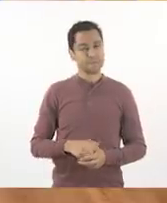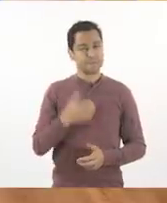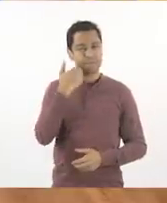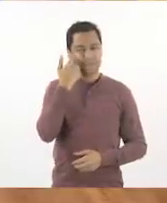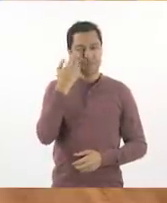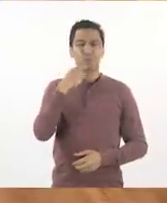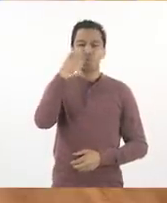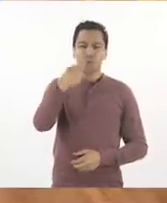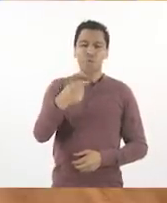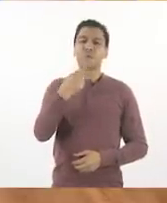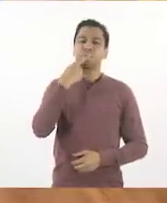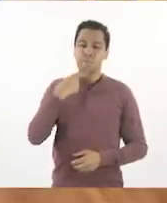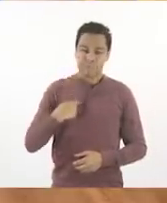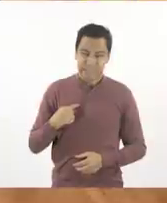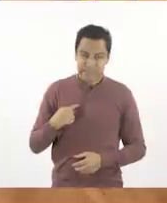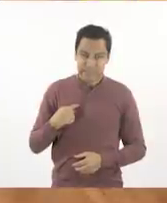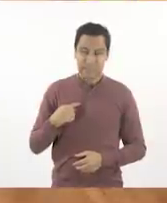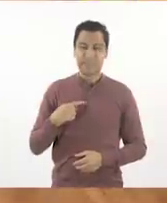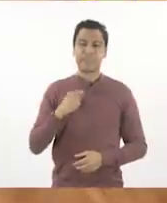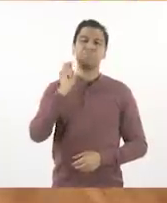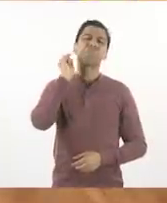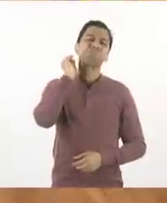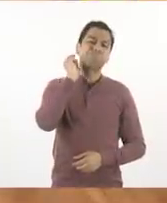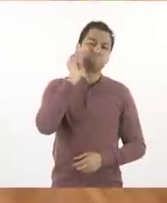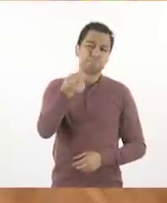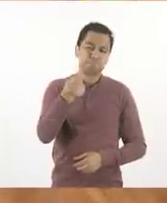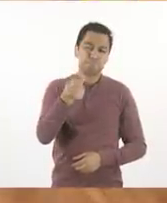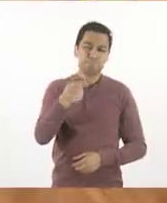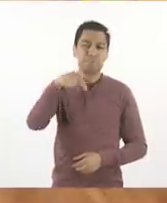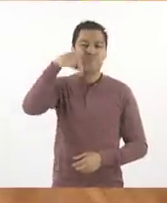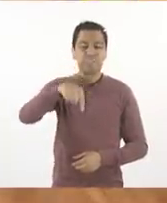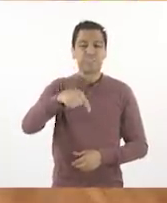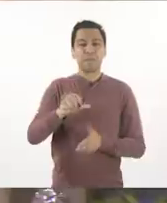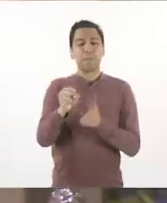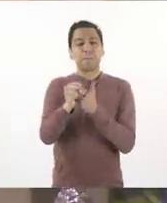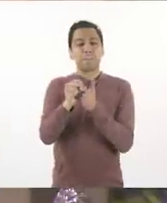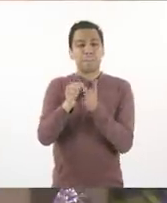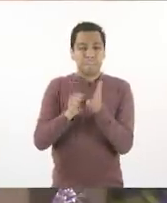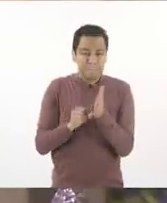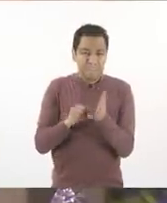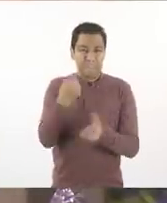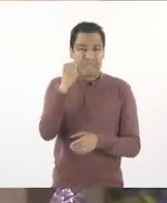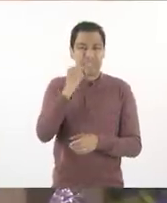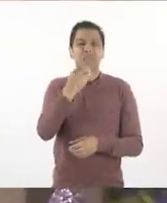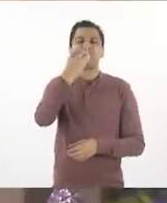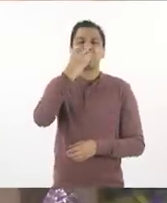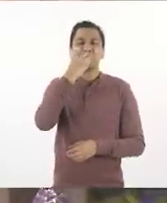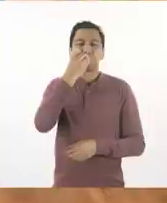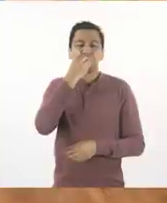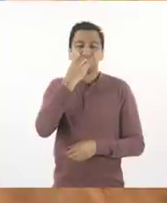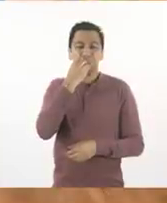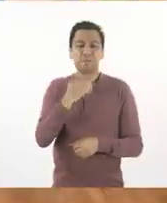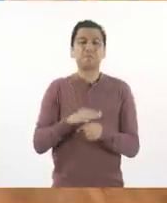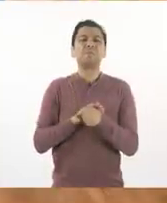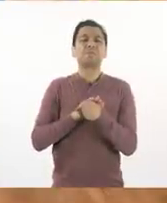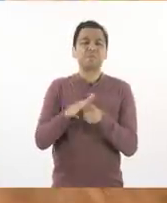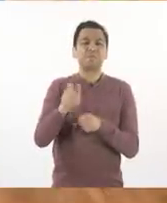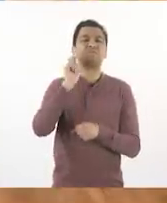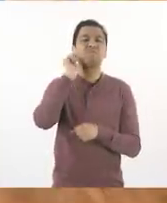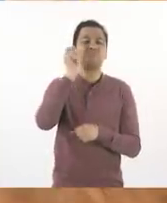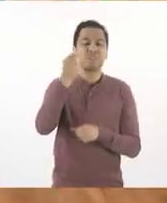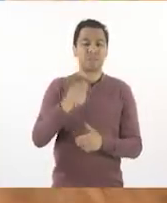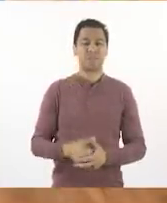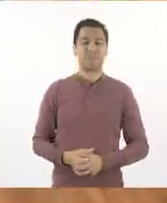digas qué se come en este mes. En el mes de septiembre podemos